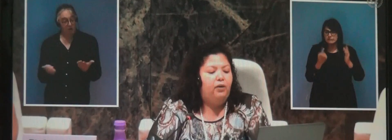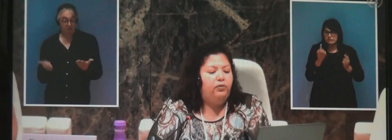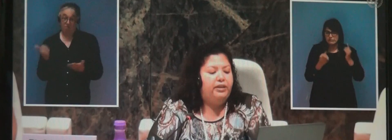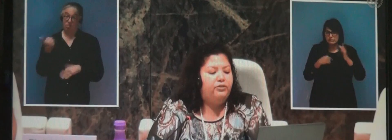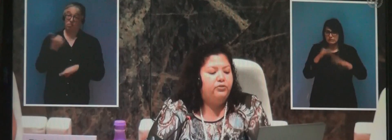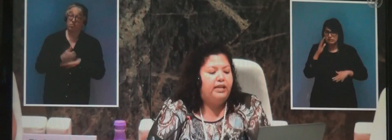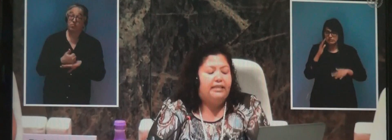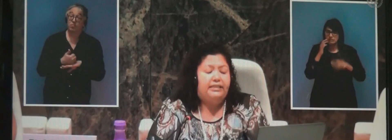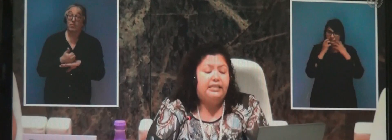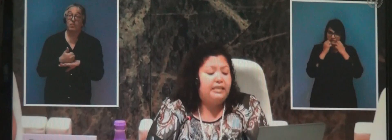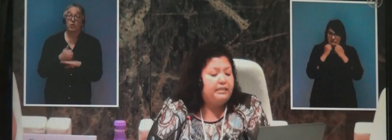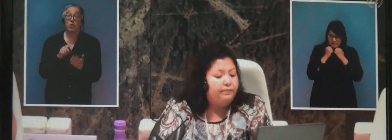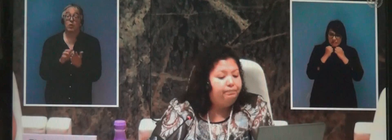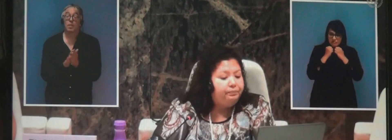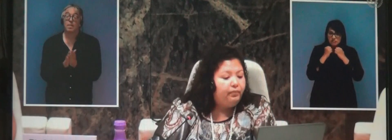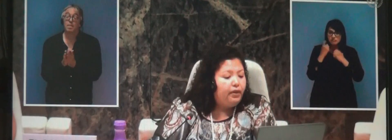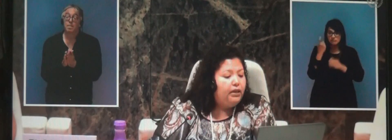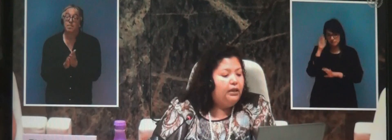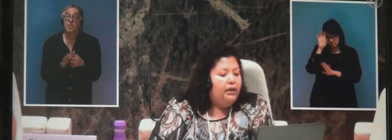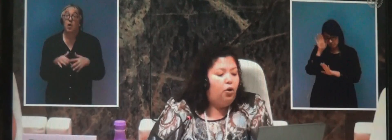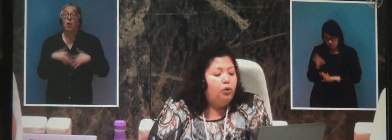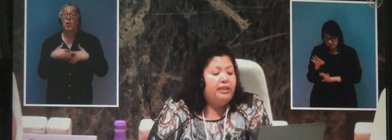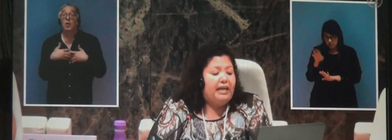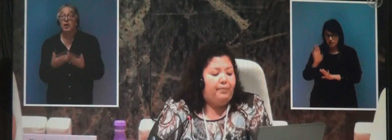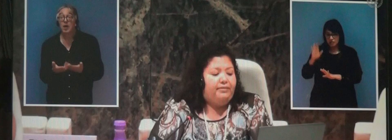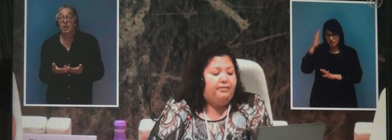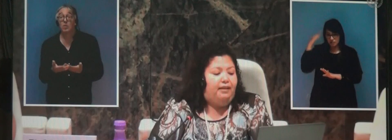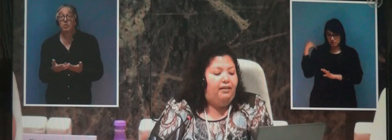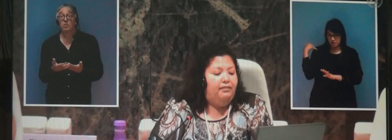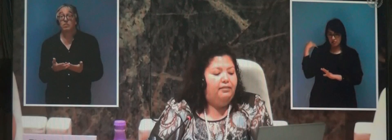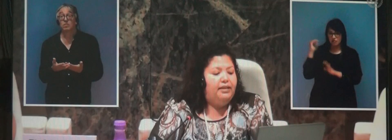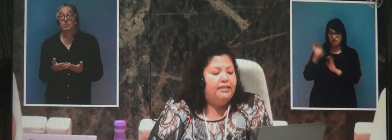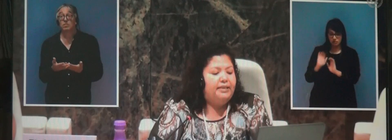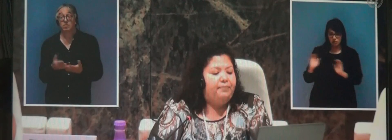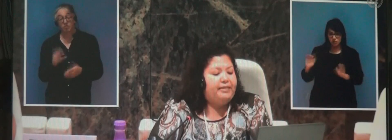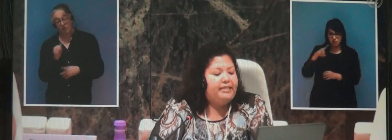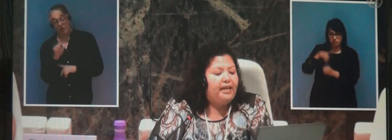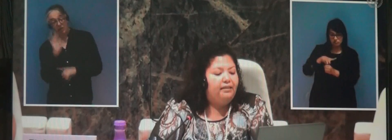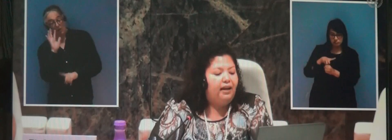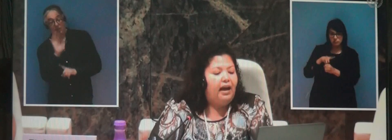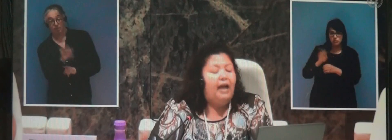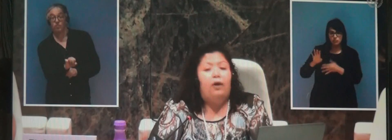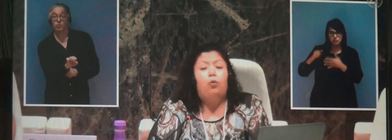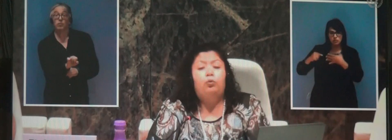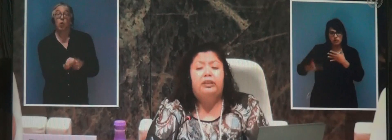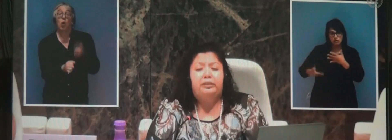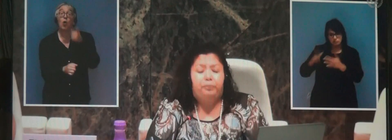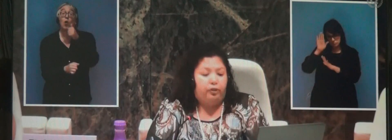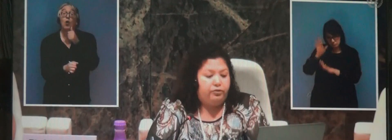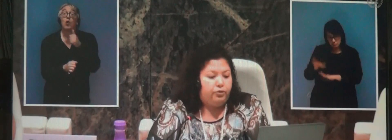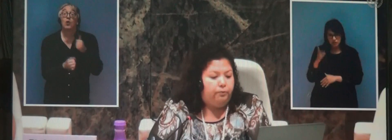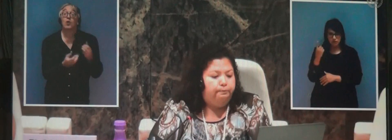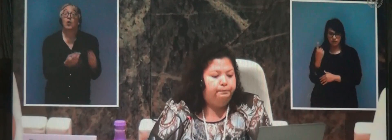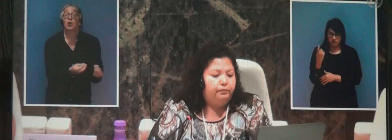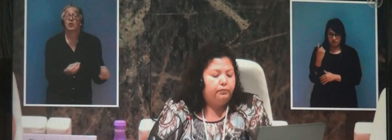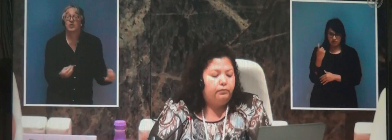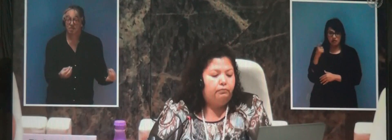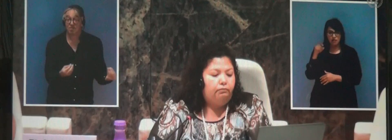amenaza a los derechos de las niñas con discapacidad que se presentan a las juntas de